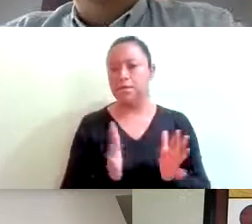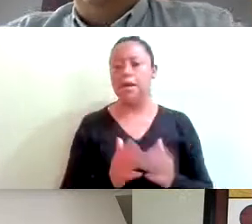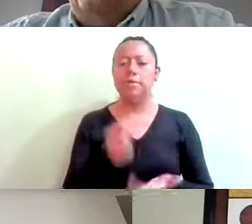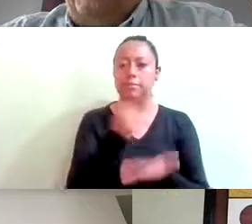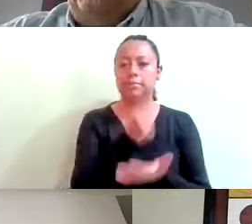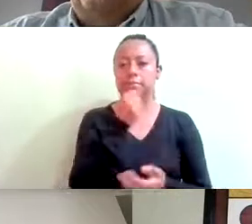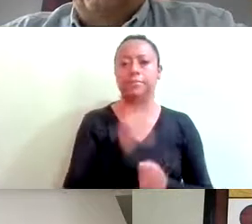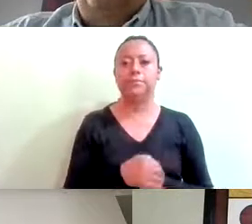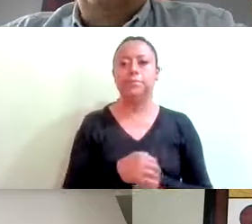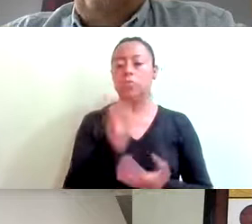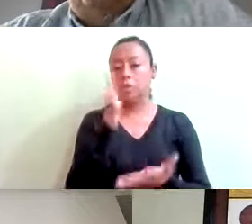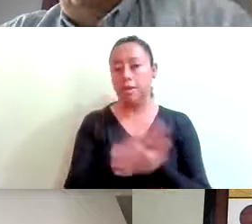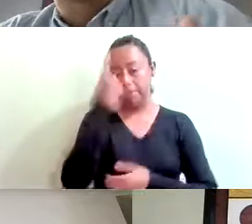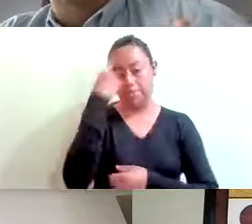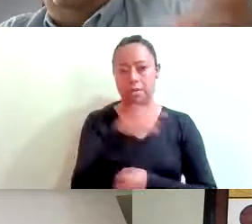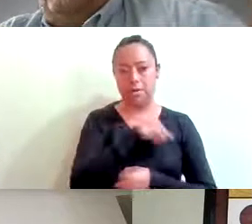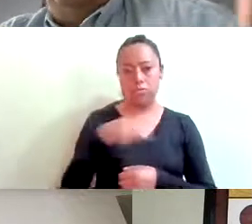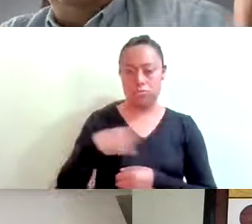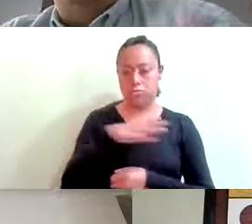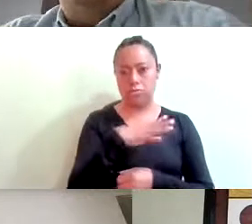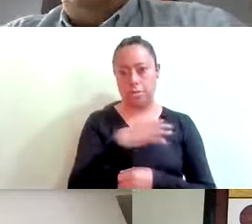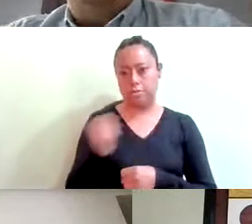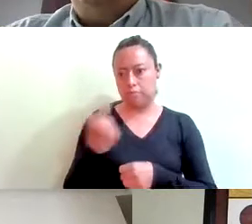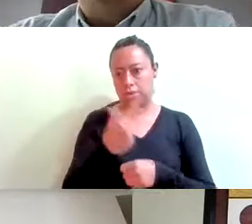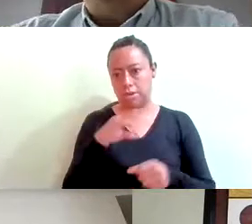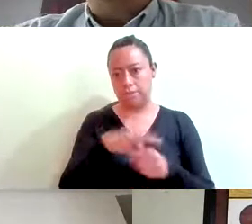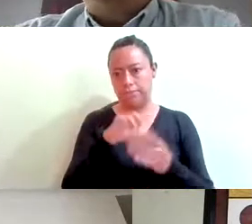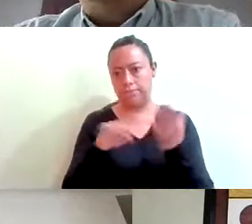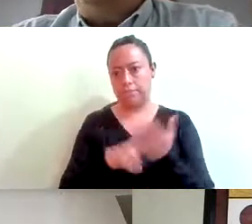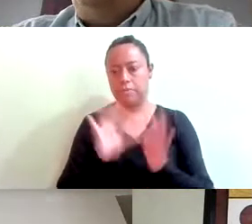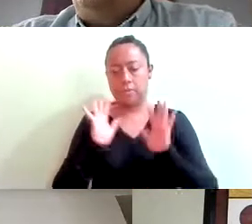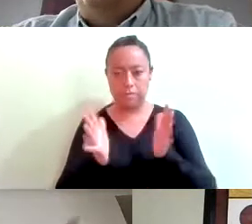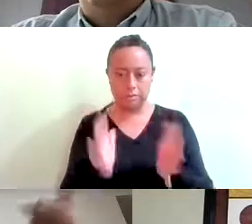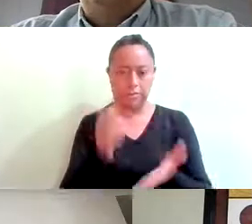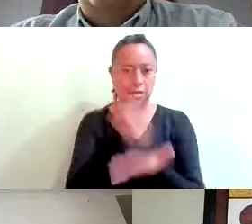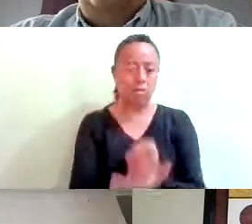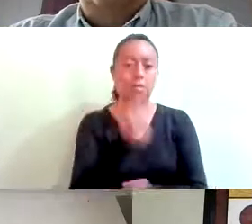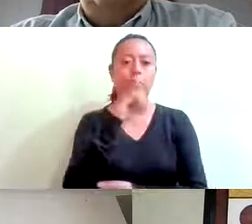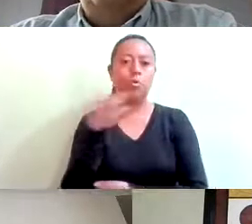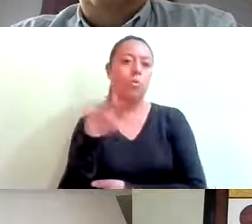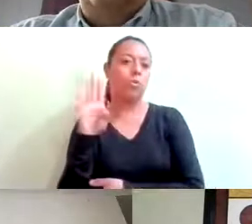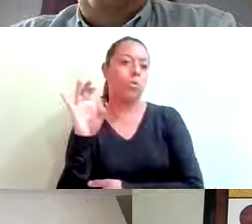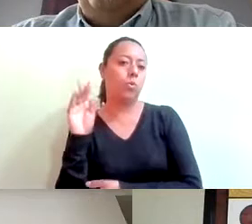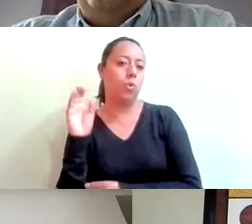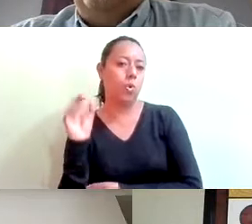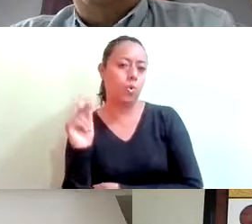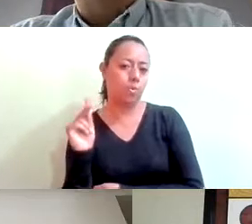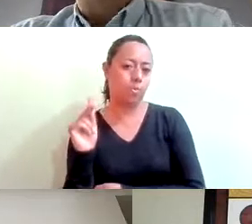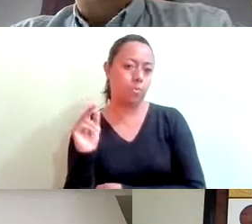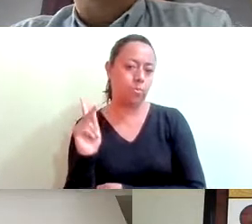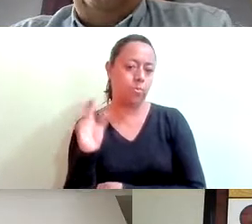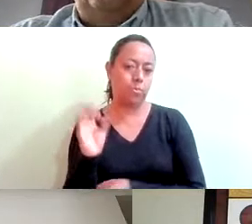anteriormente. Pues nada más para que tengamos una referencia muy clara, ya está aprobado por la Junta de Coordinación, pero que tengamos muy claro que de